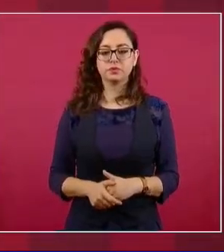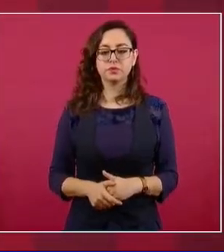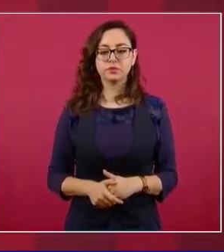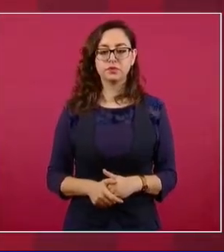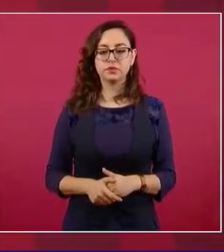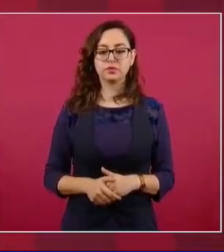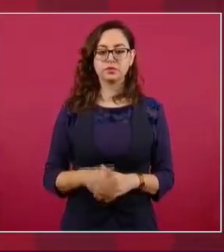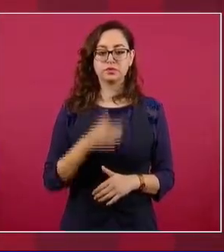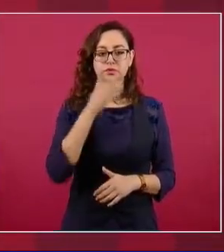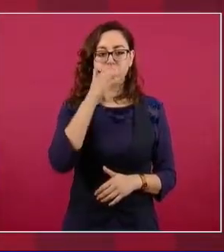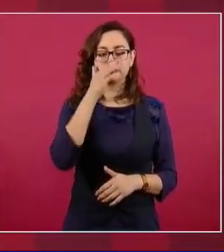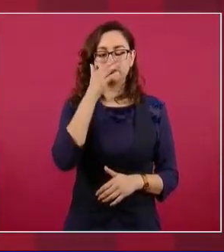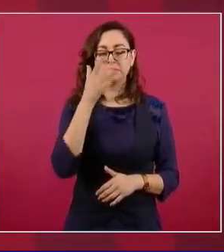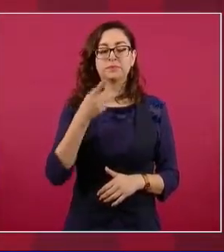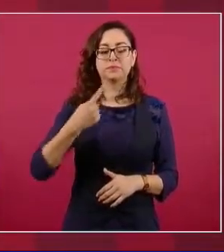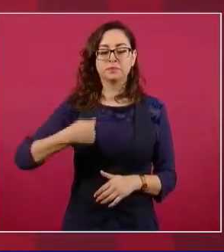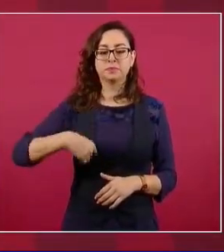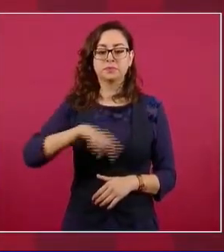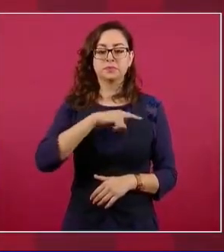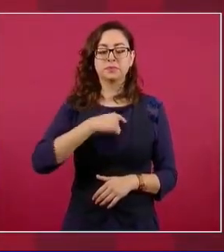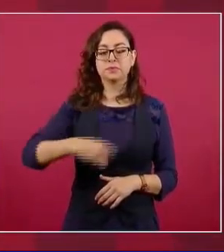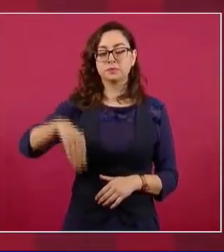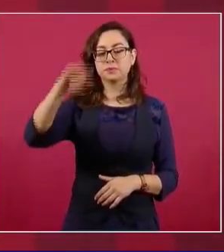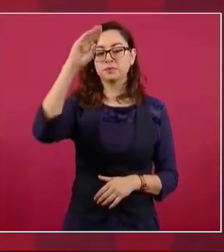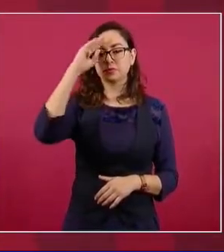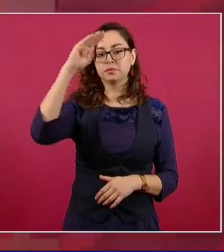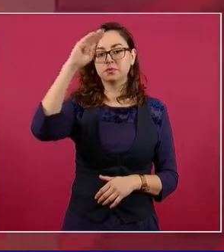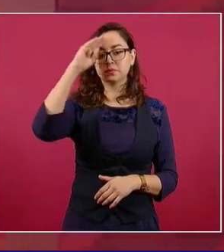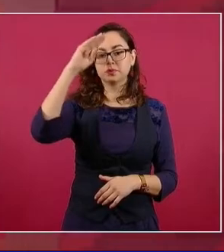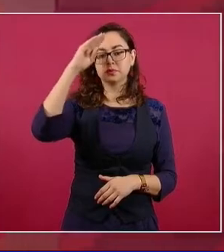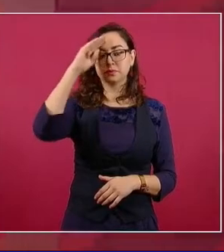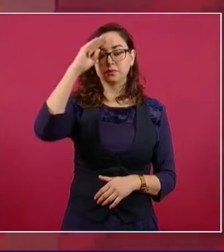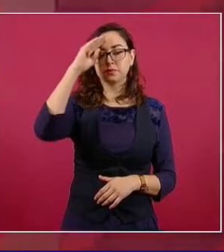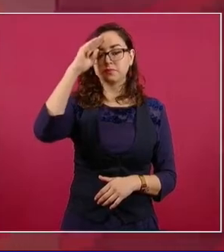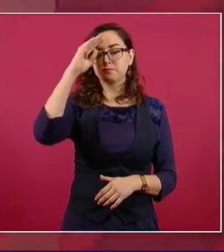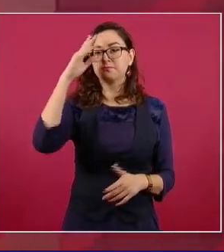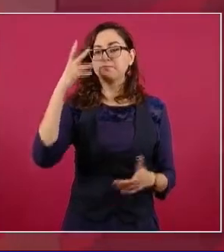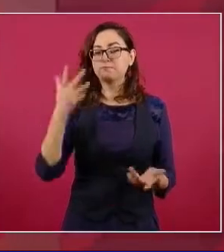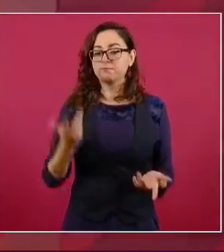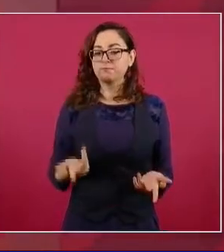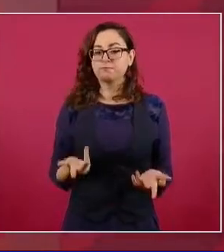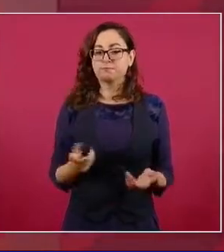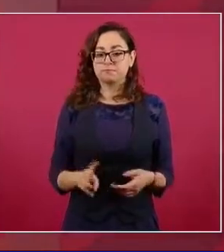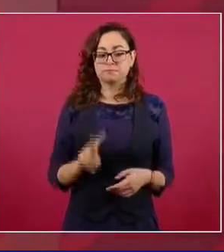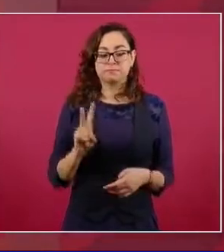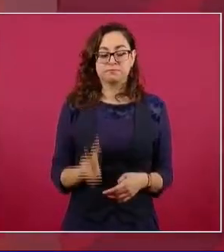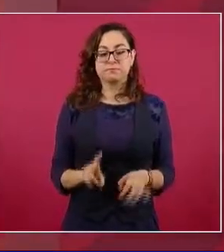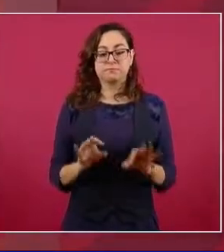era muy importante